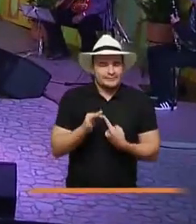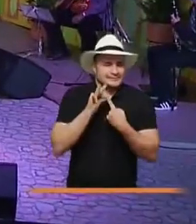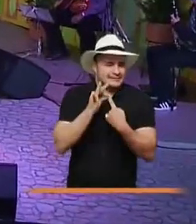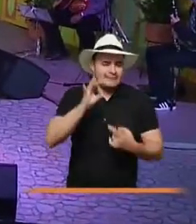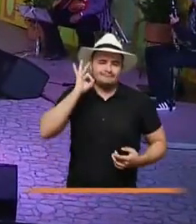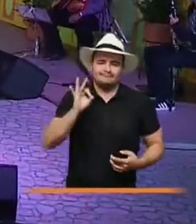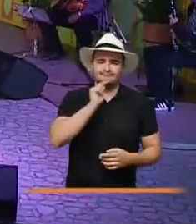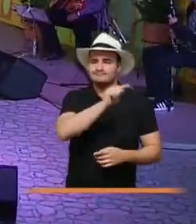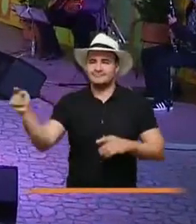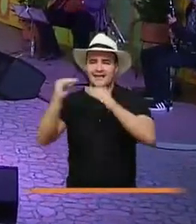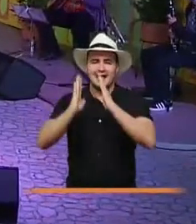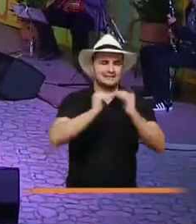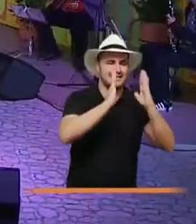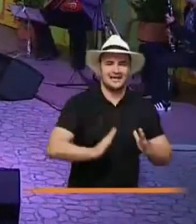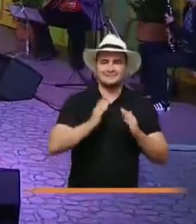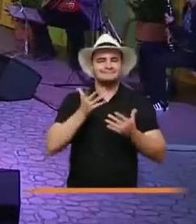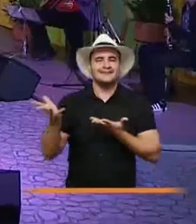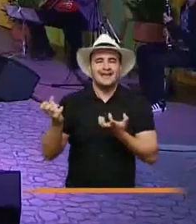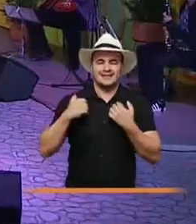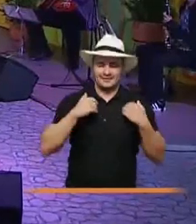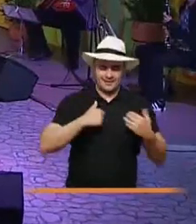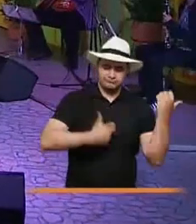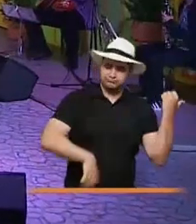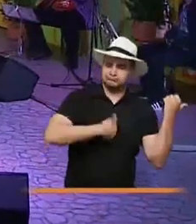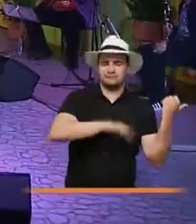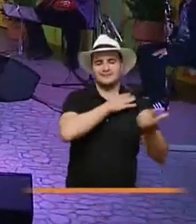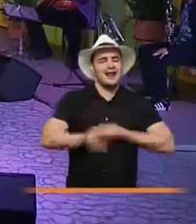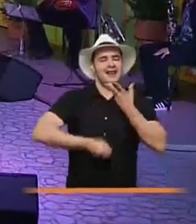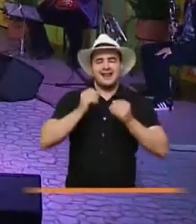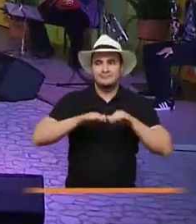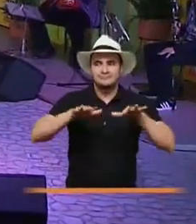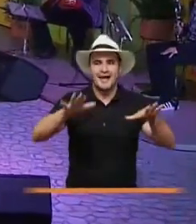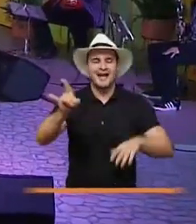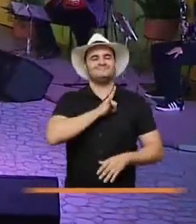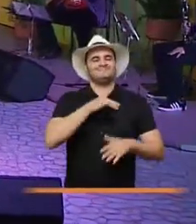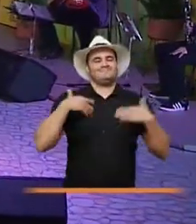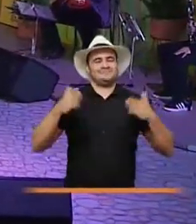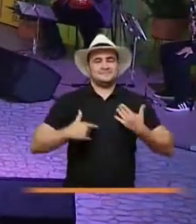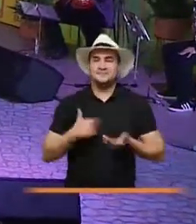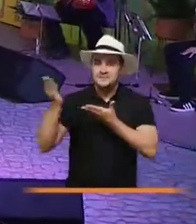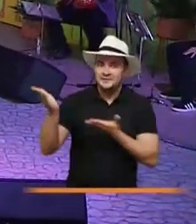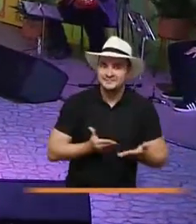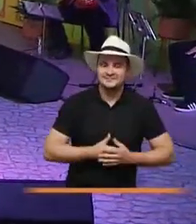cada uno de esos hogares para llevarles la emoción de los trovadores antioqueños bienvenido mateo